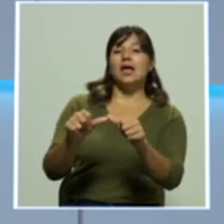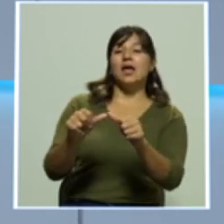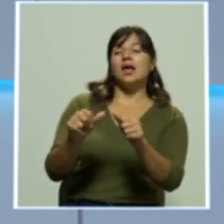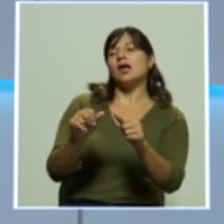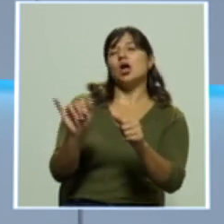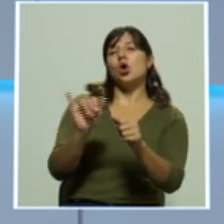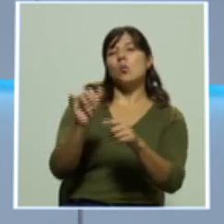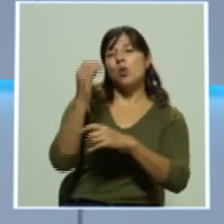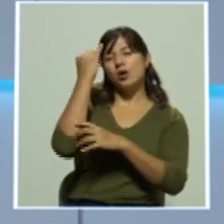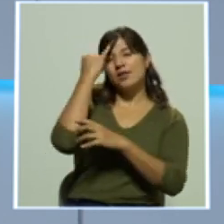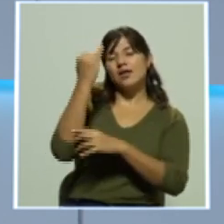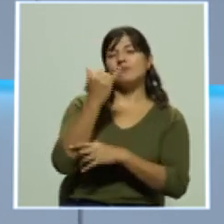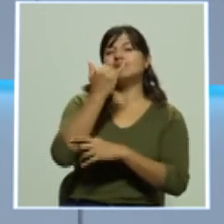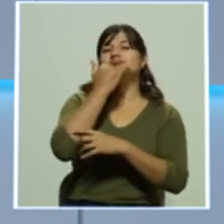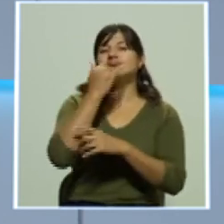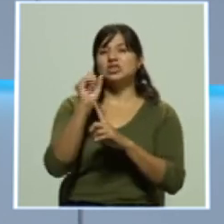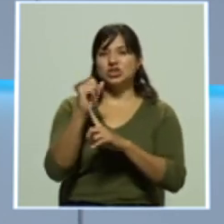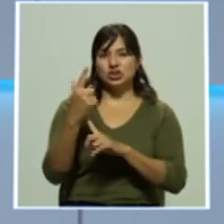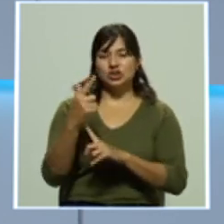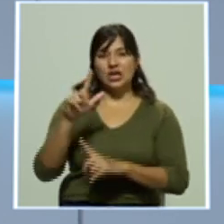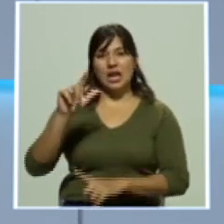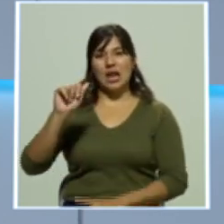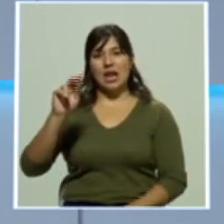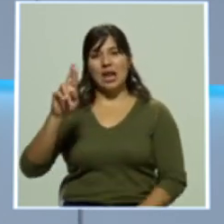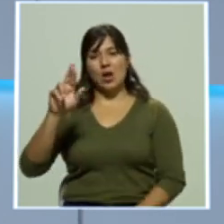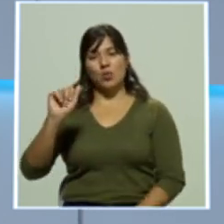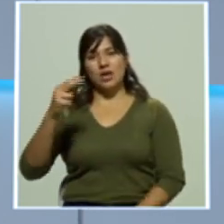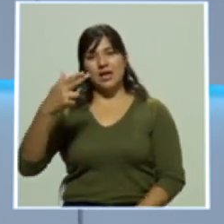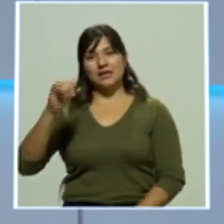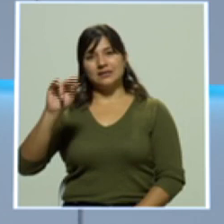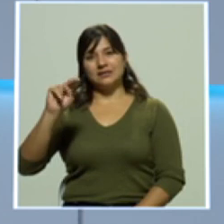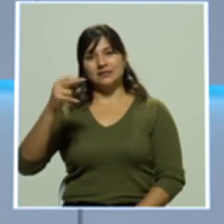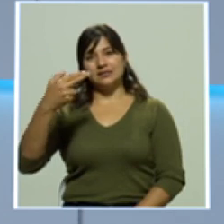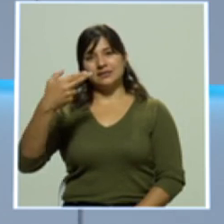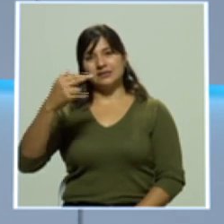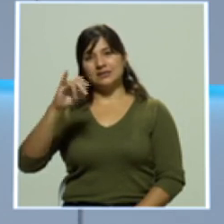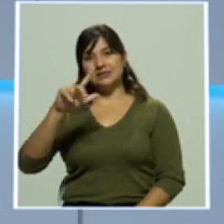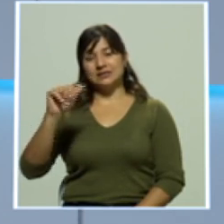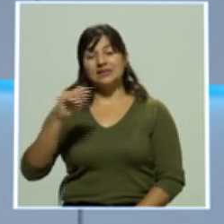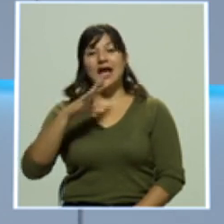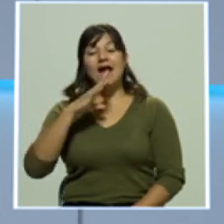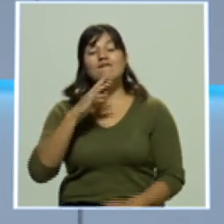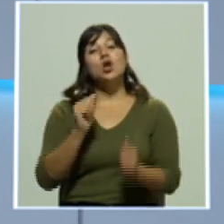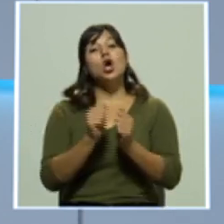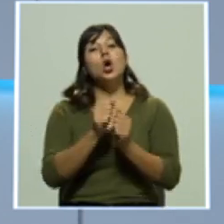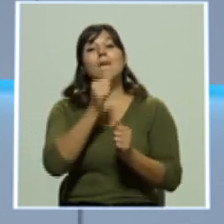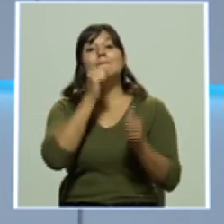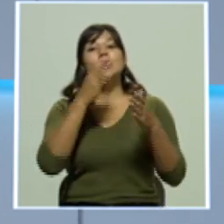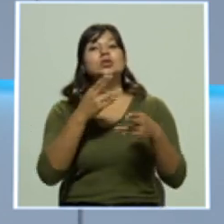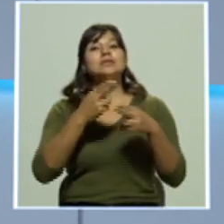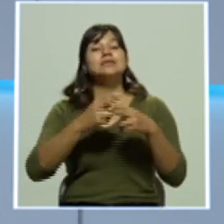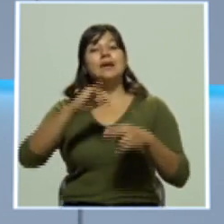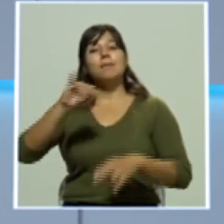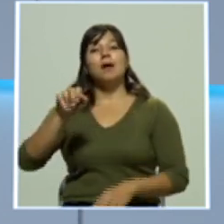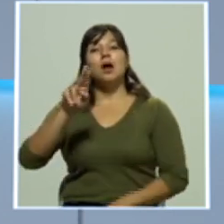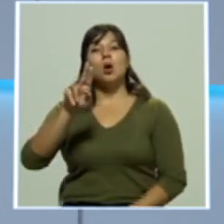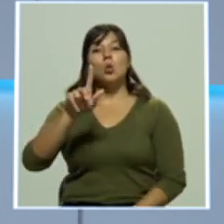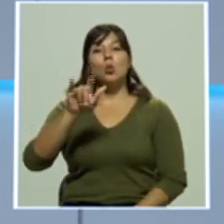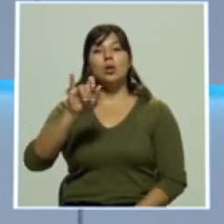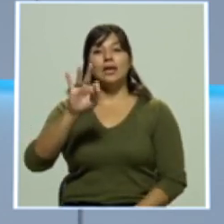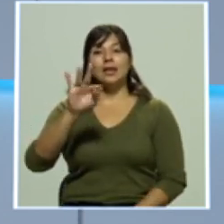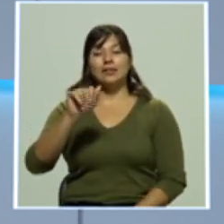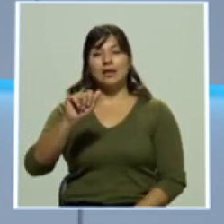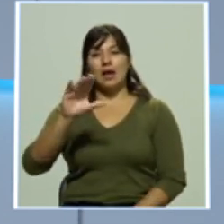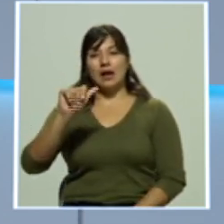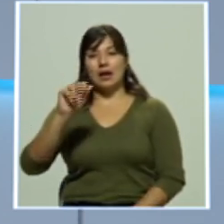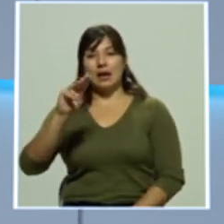sociales. Laura Chinchilla conversó con la periodista Julieta Cambronero de Costa Rica Noticias de este y otros